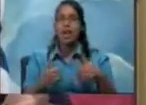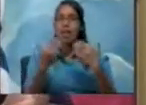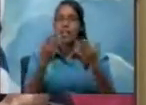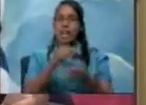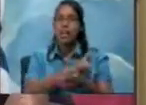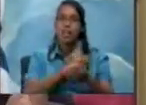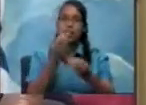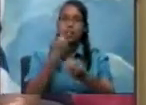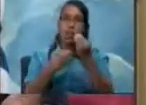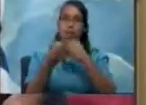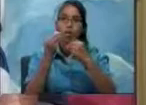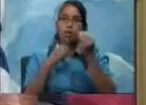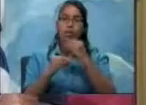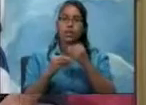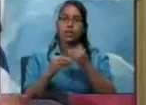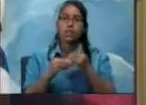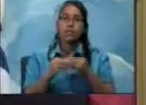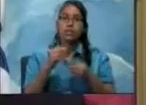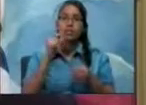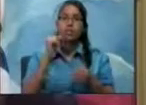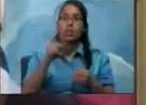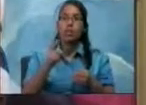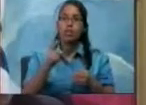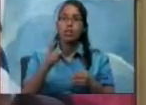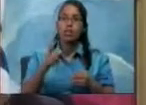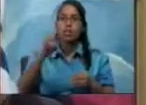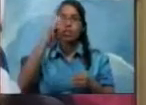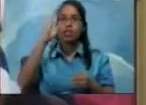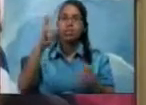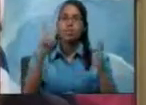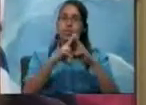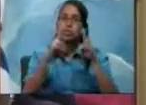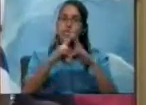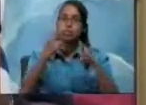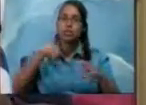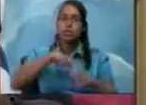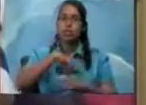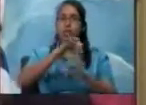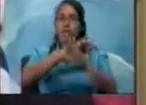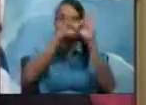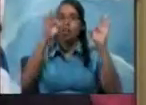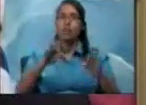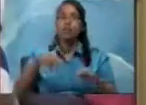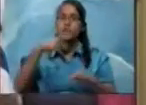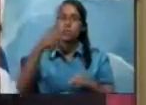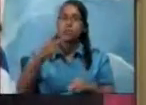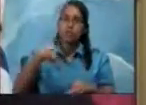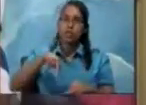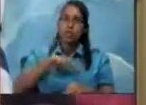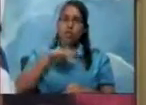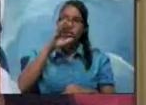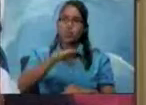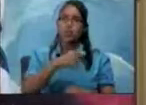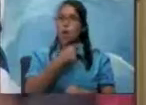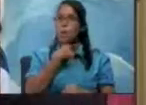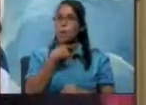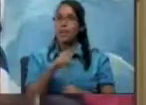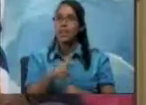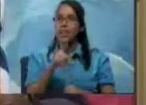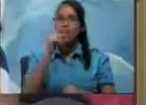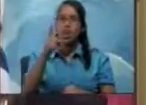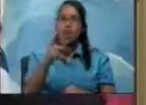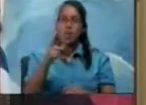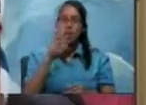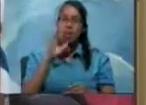de comer Gloria al Señor Dios conoce nuestra condición cuando nosotros andábamos perdidos en